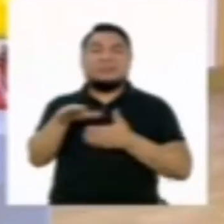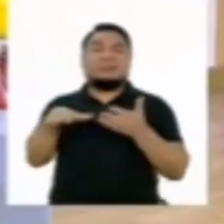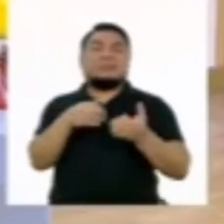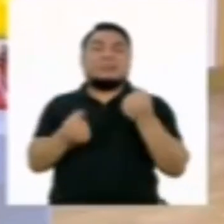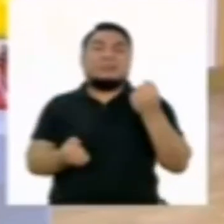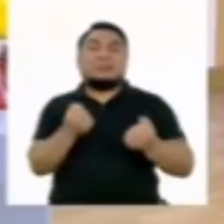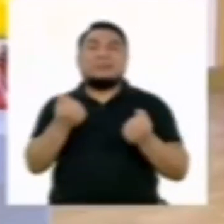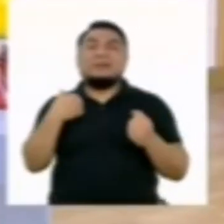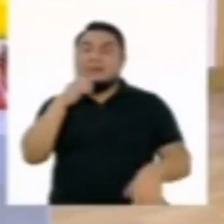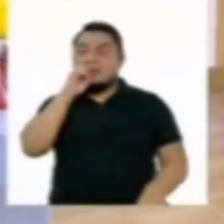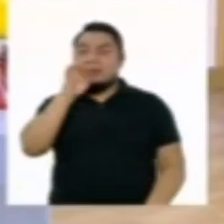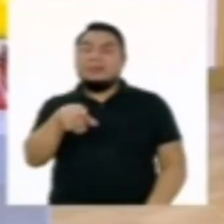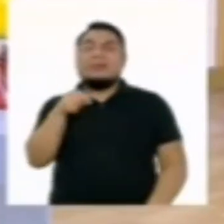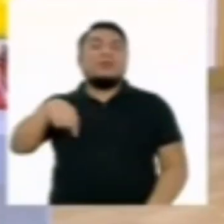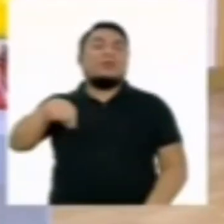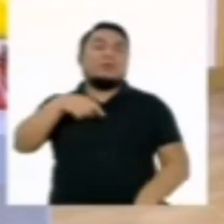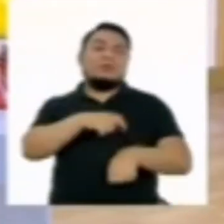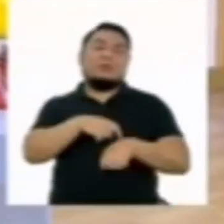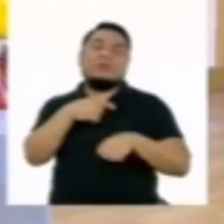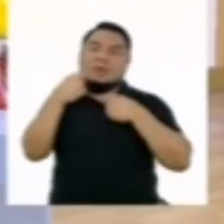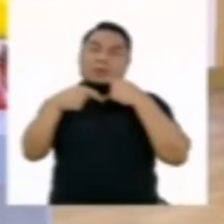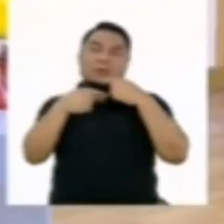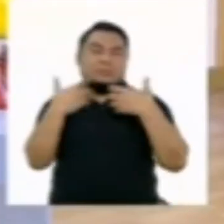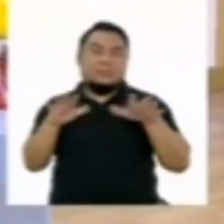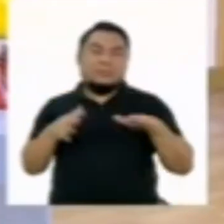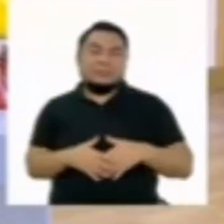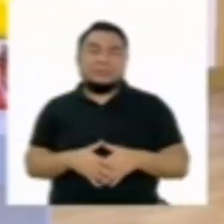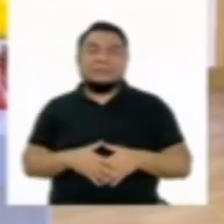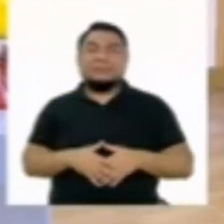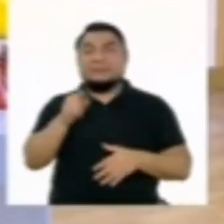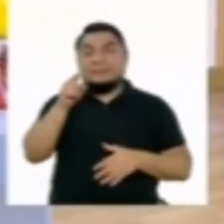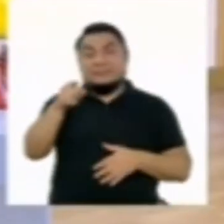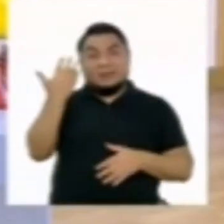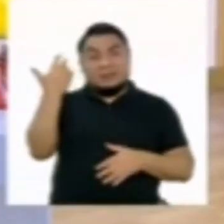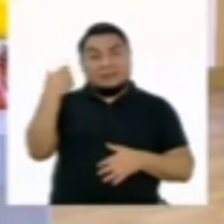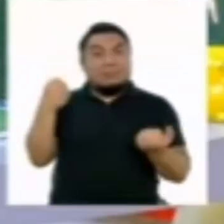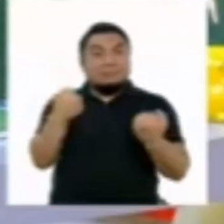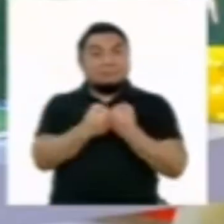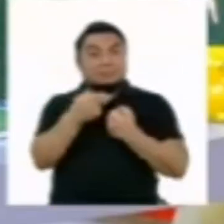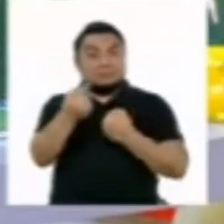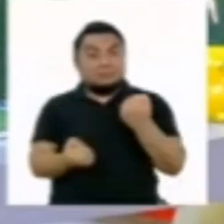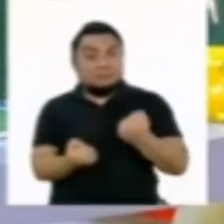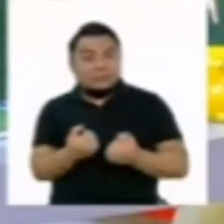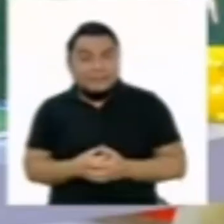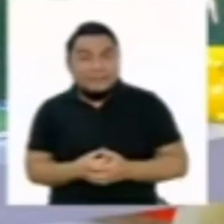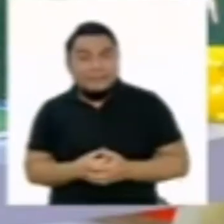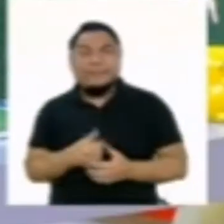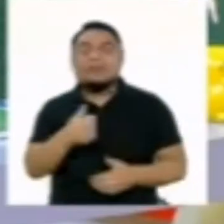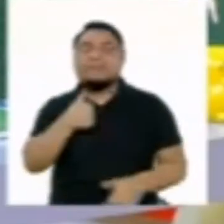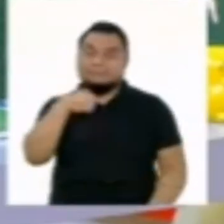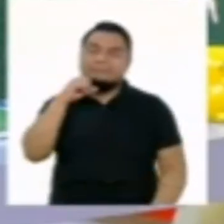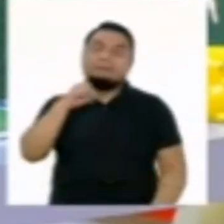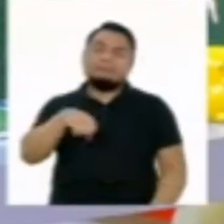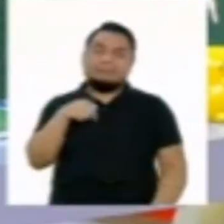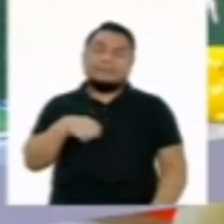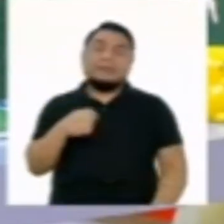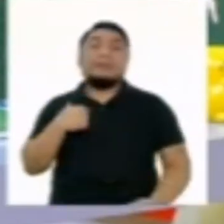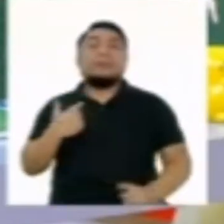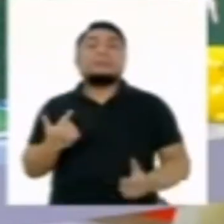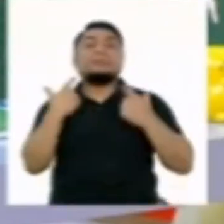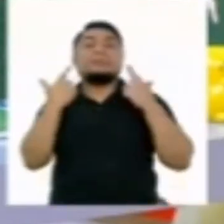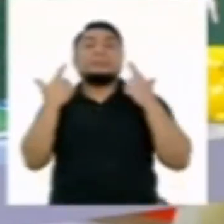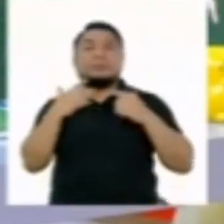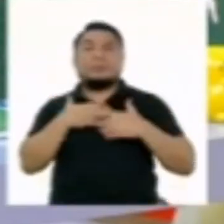tránsito los hemos mencionado durante todo el programa. ¿Alguna vez han estado en uno? Yo sí. Por